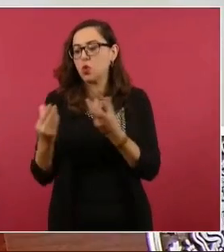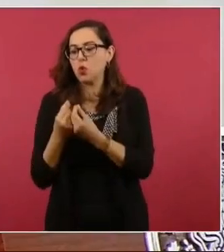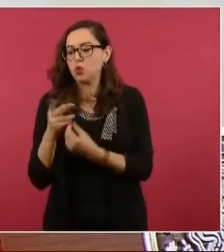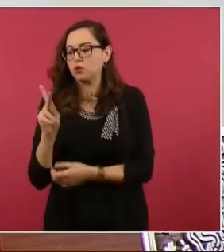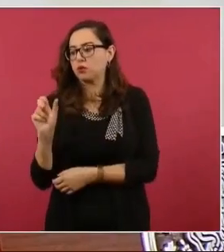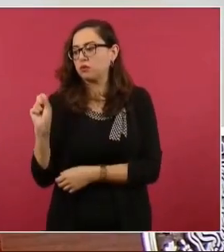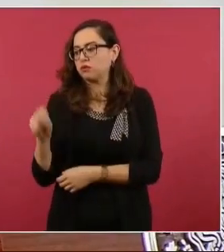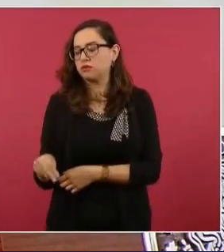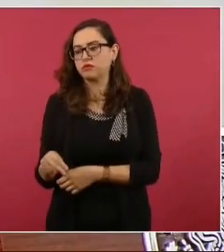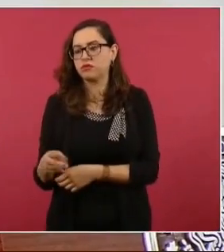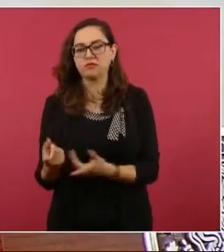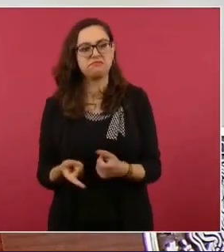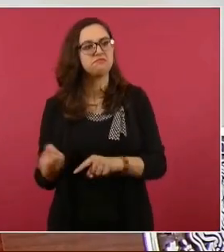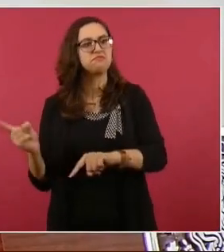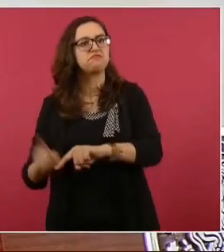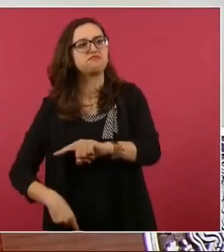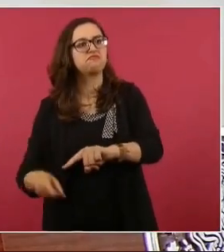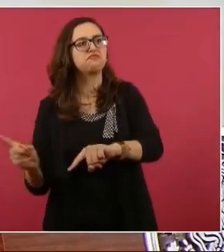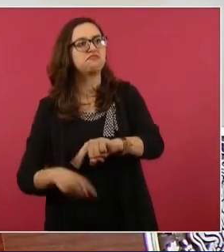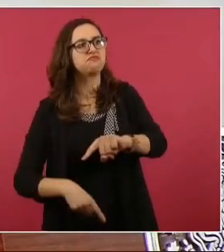privatización